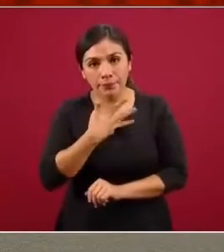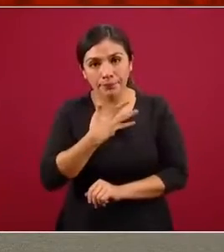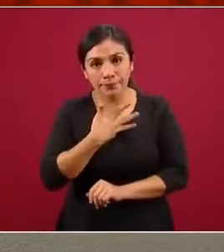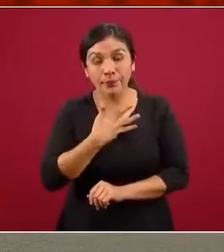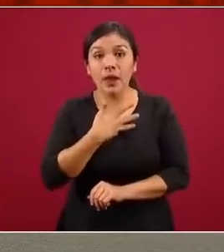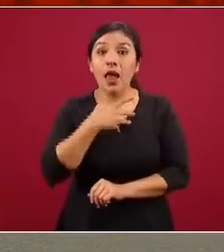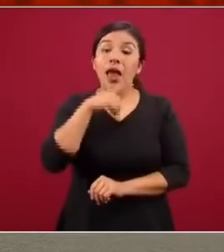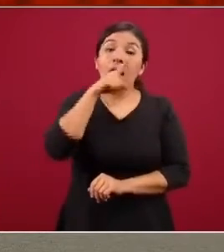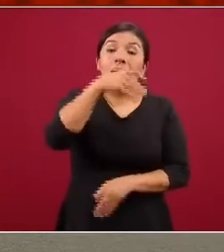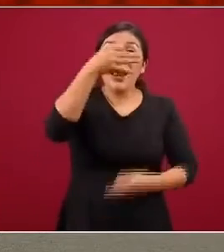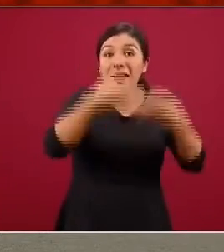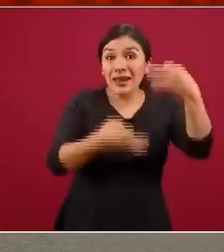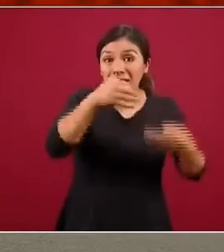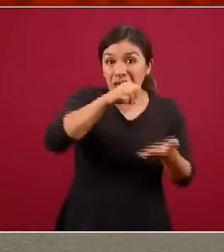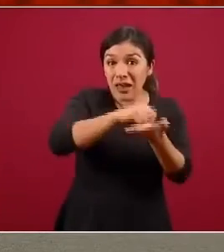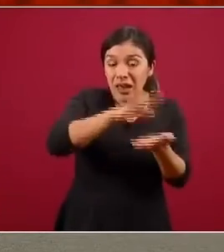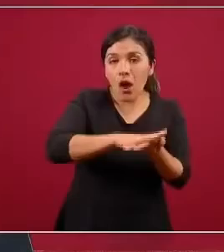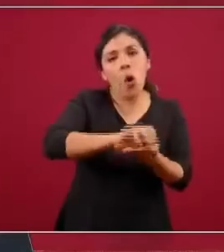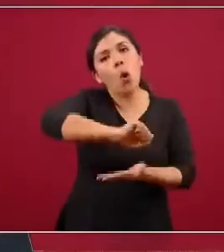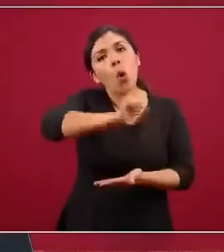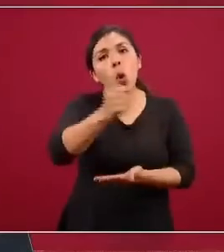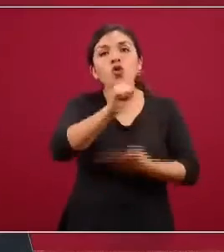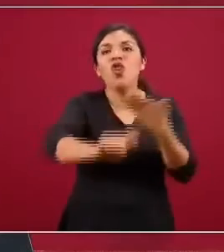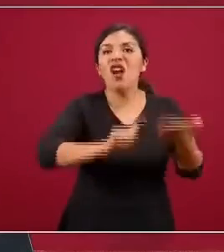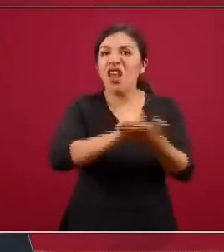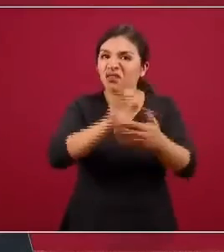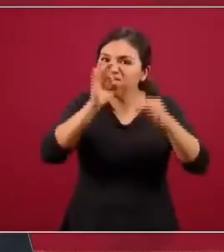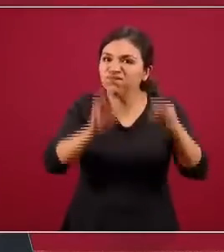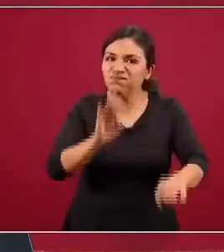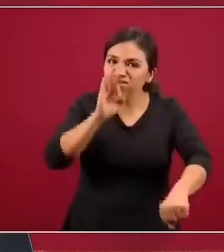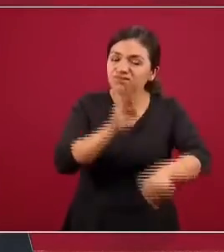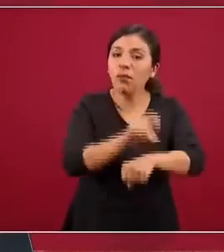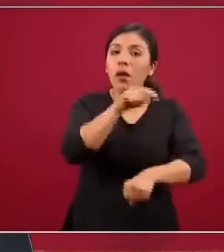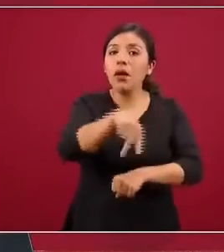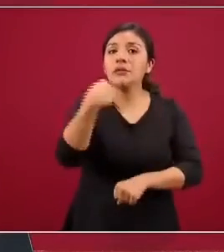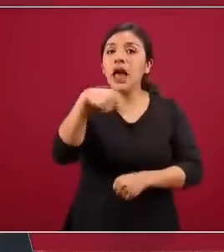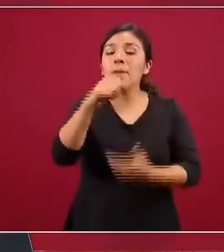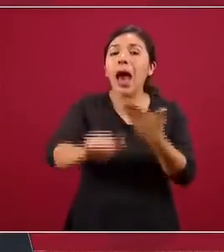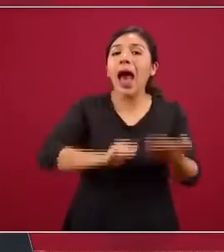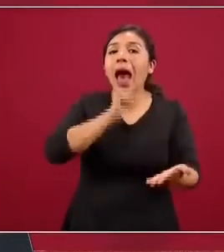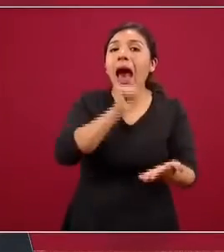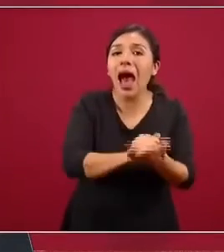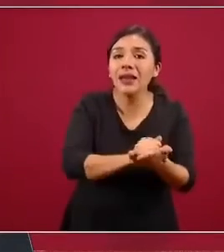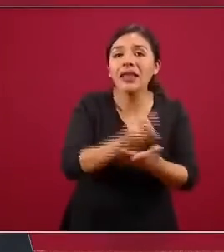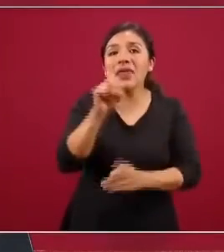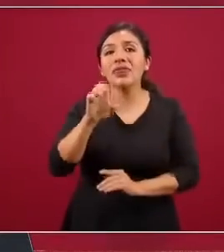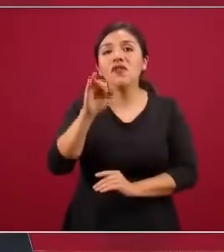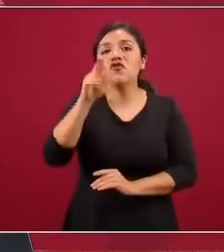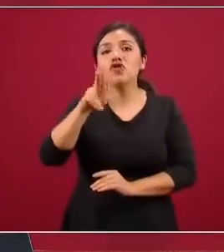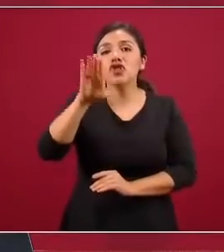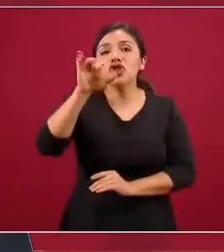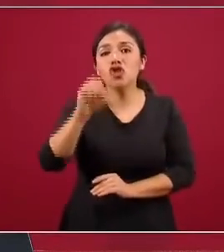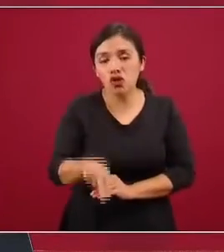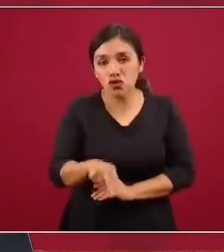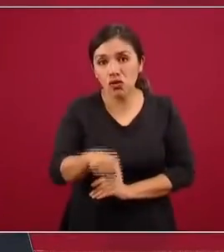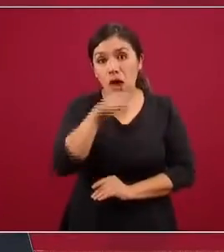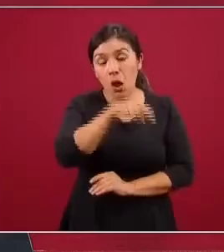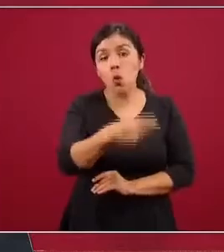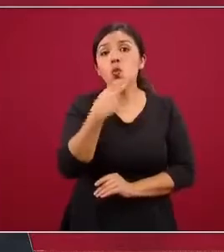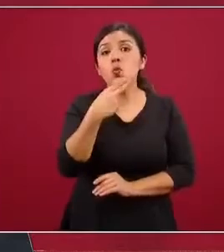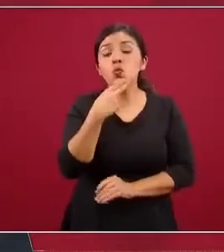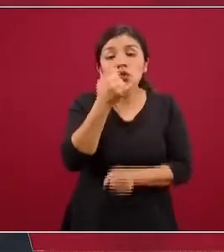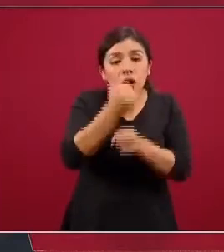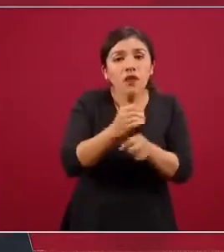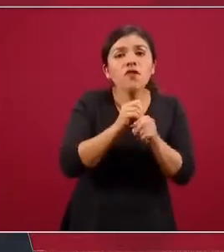Y los registros civiles emiten un documento legal que es el acta de defunción y utiliza como fuente